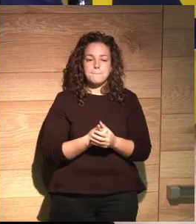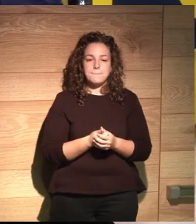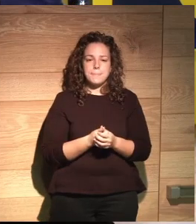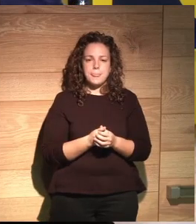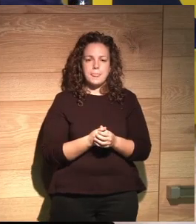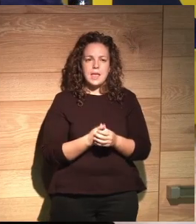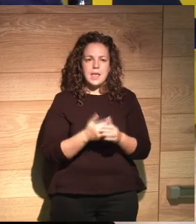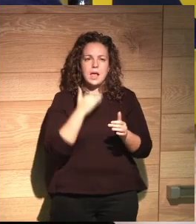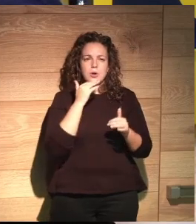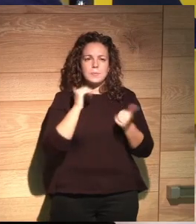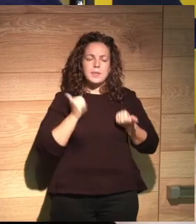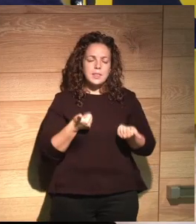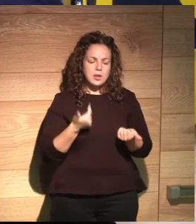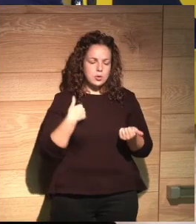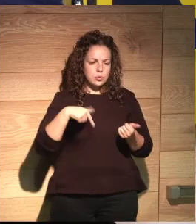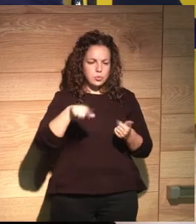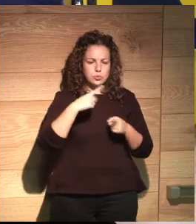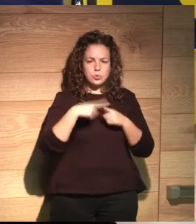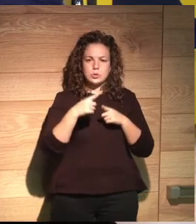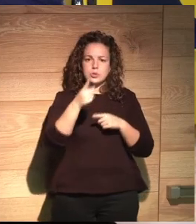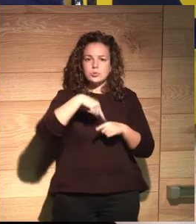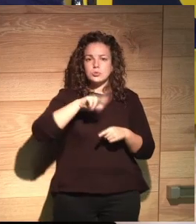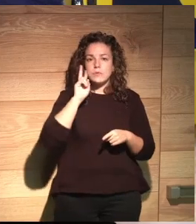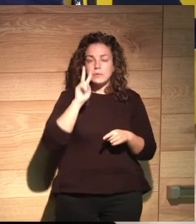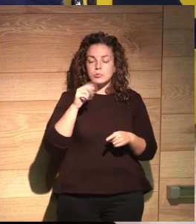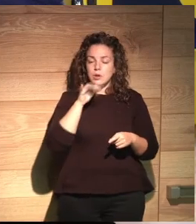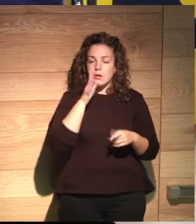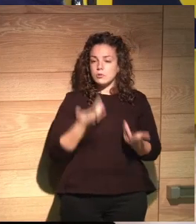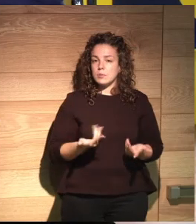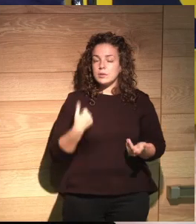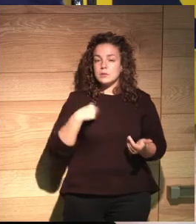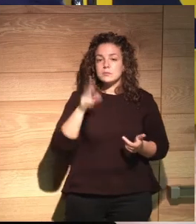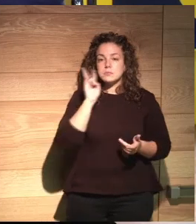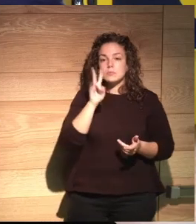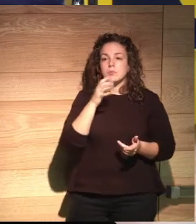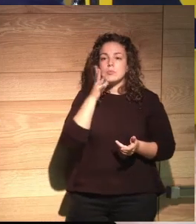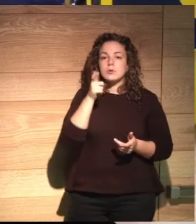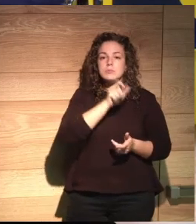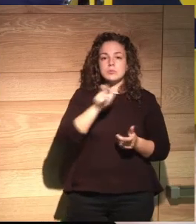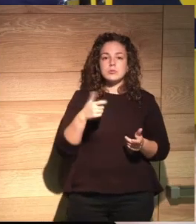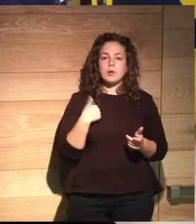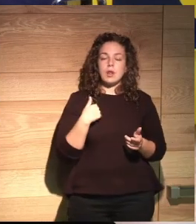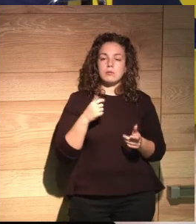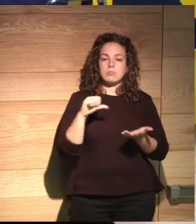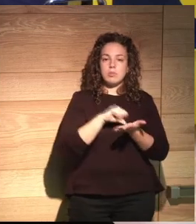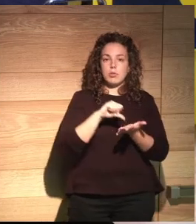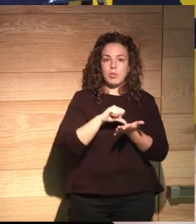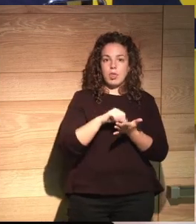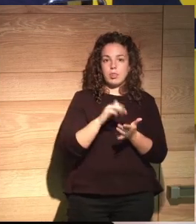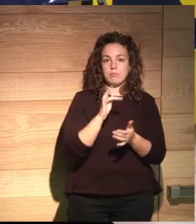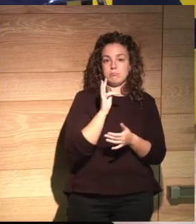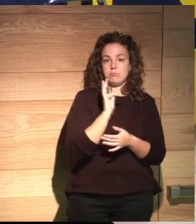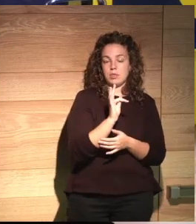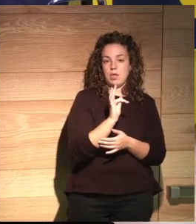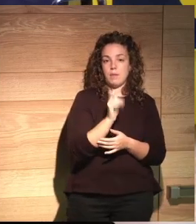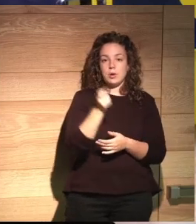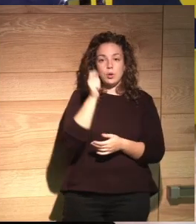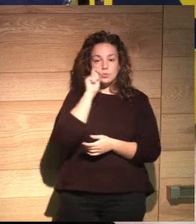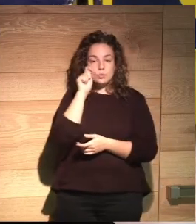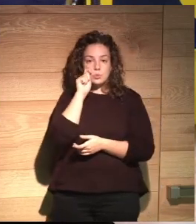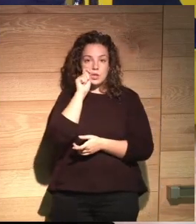youtube lo que estamos viendo hoy es que hay gente que era bueno que tienen sus aventar gp de la ciudad pero que no como lo turista